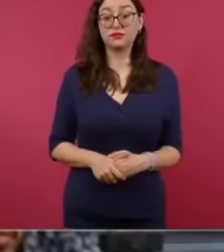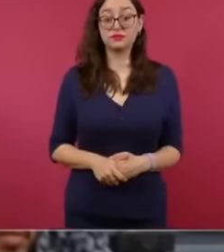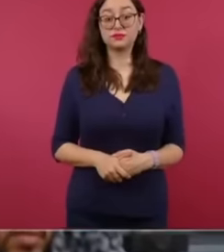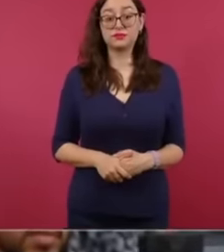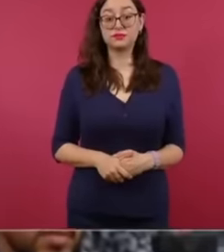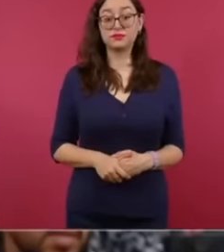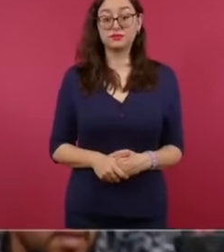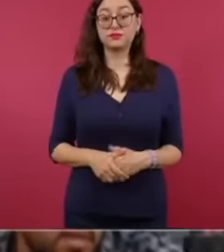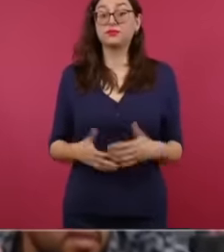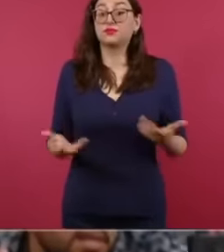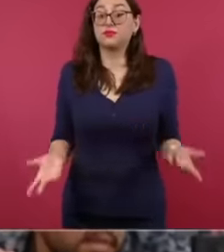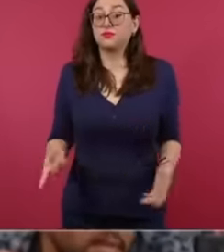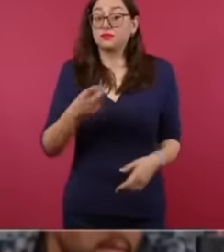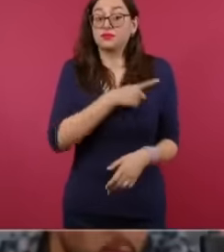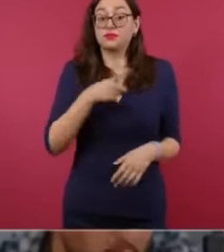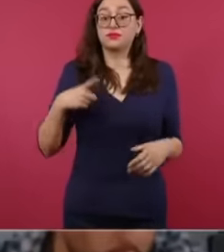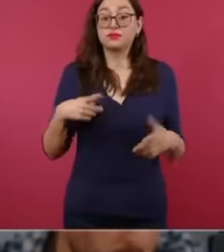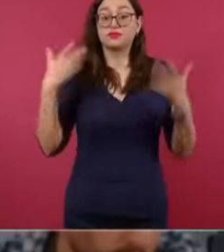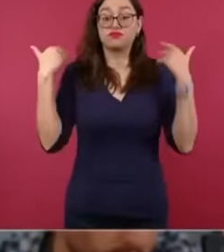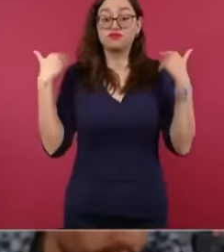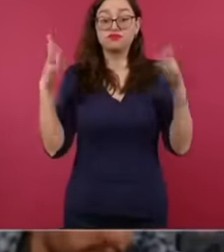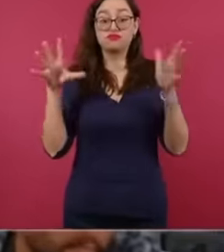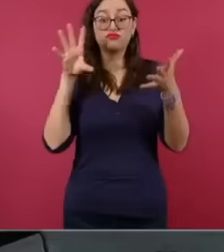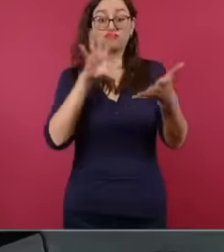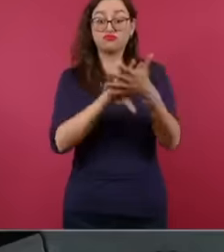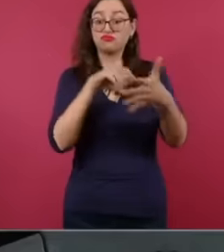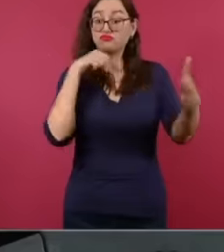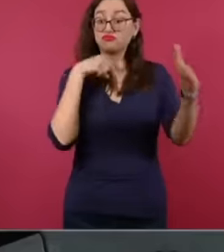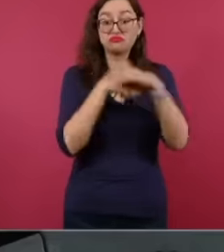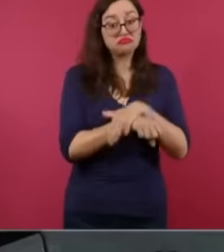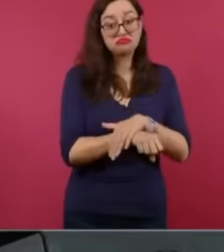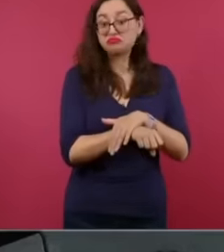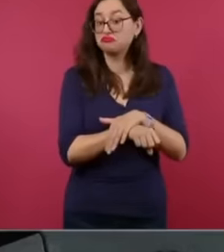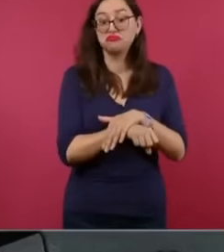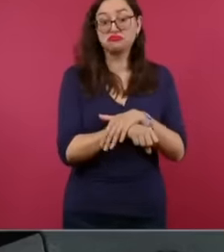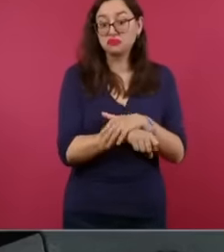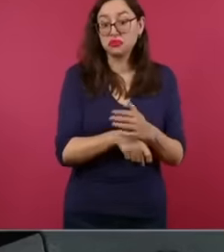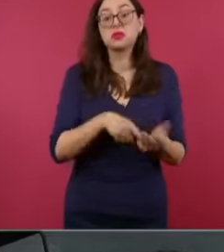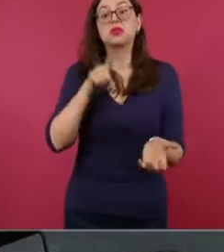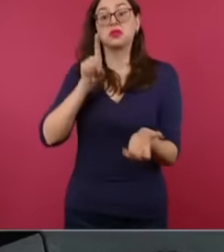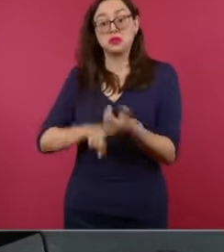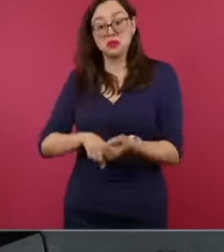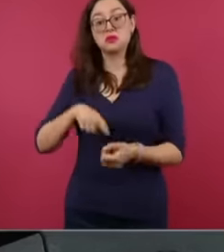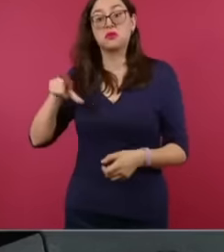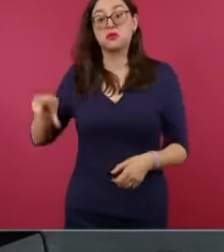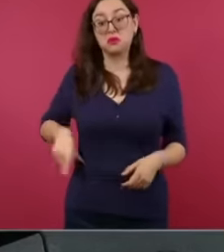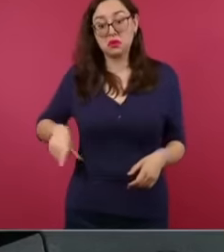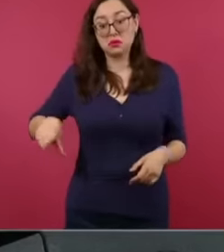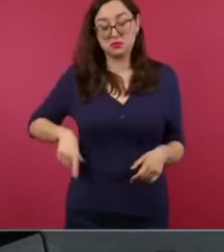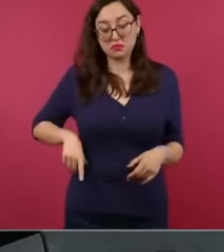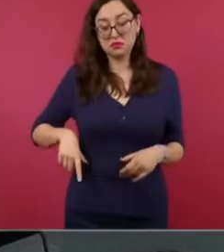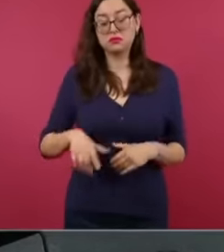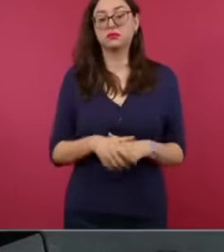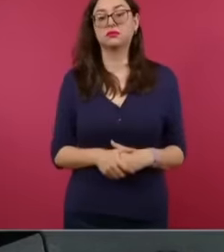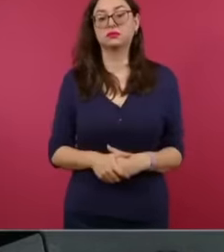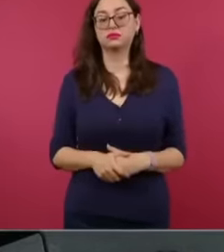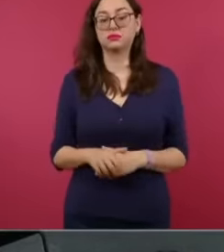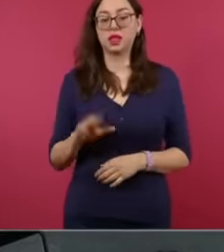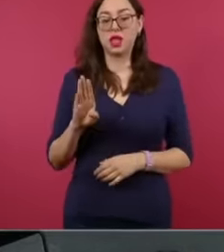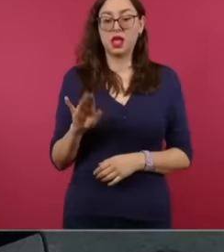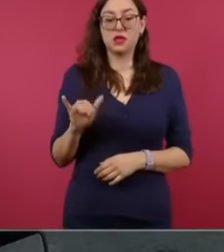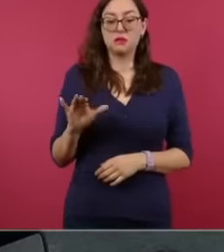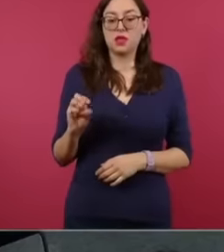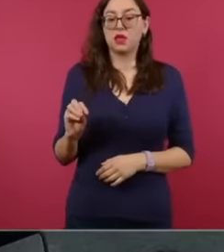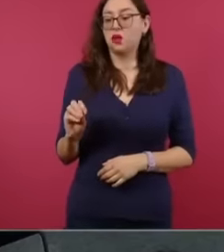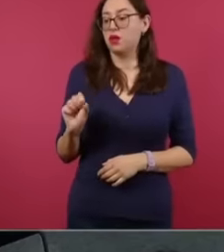estar en la cárcel, están otra vez en el gobierno volviéndose a enriquecer. Biosistemas y Seguridad Privada es